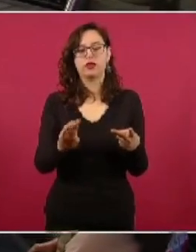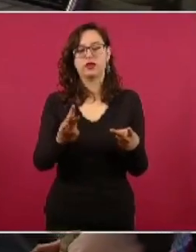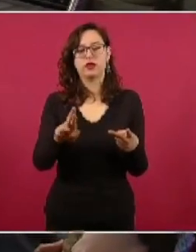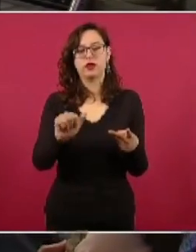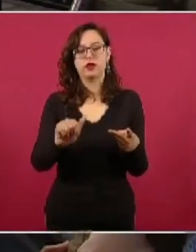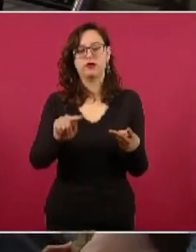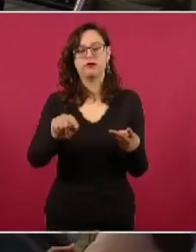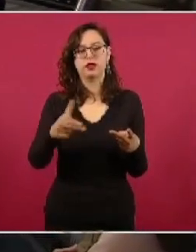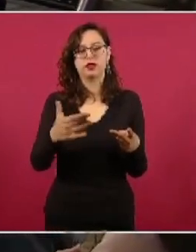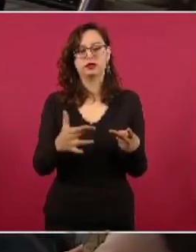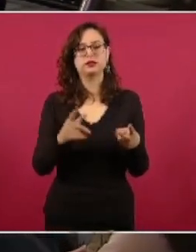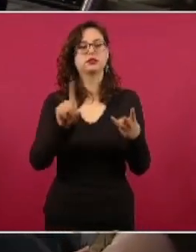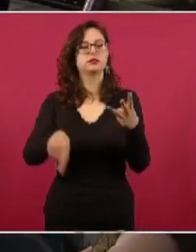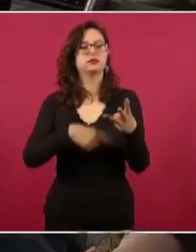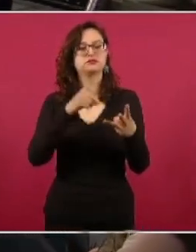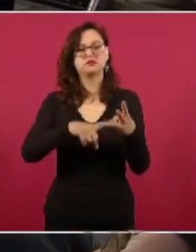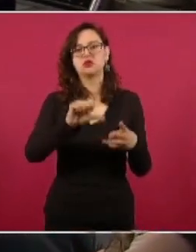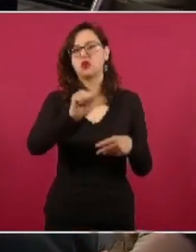de empresas